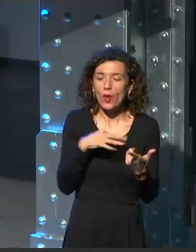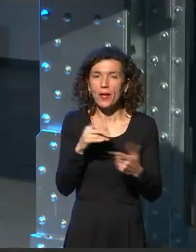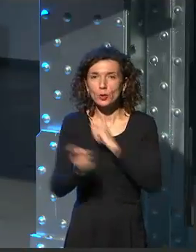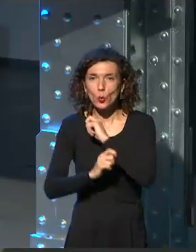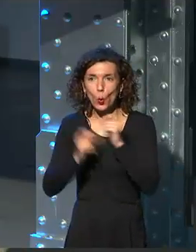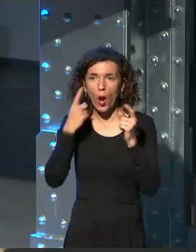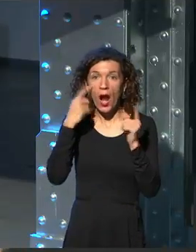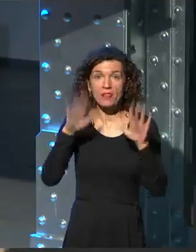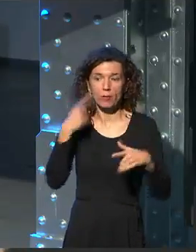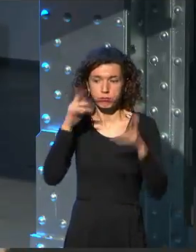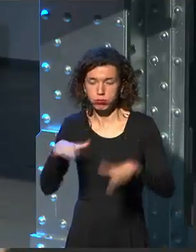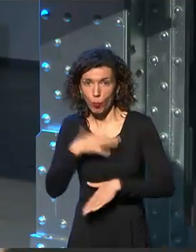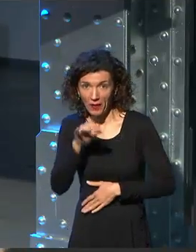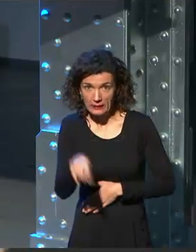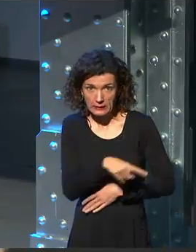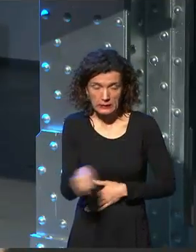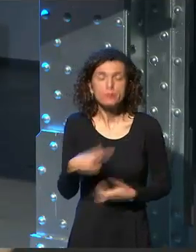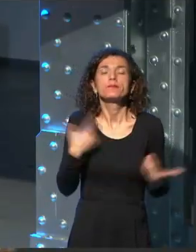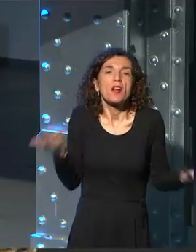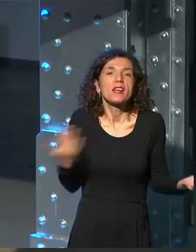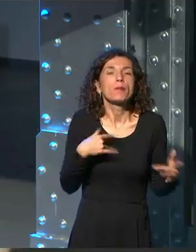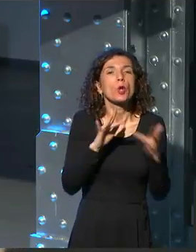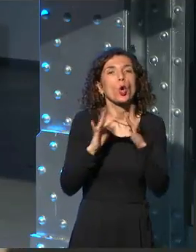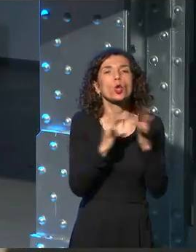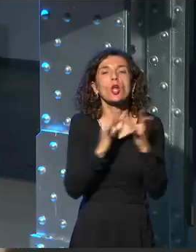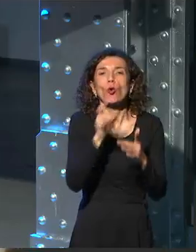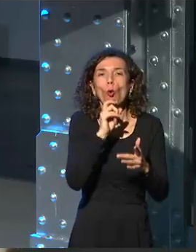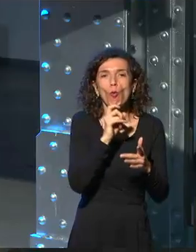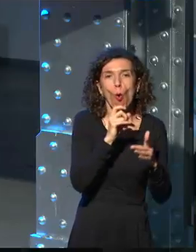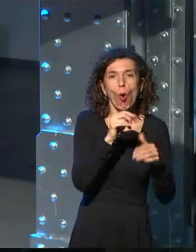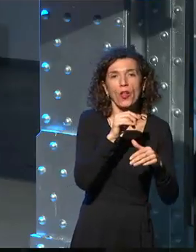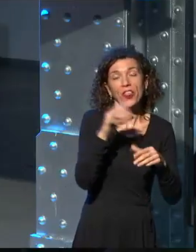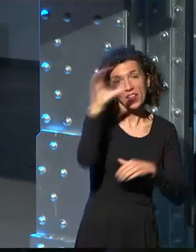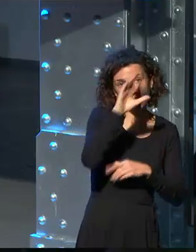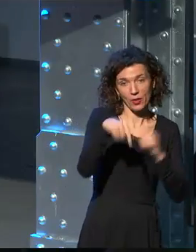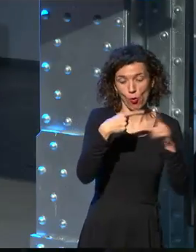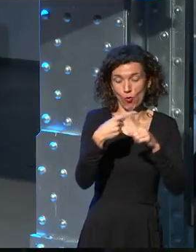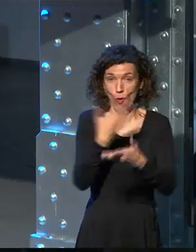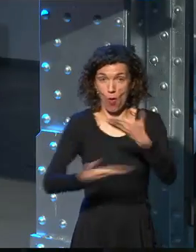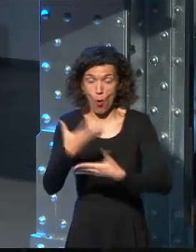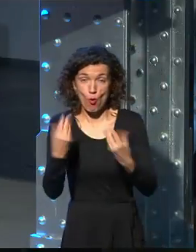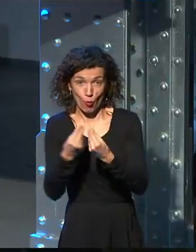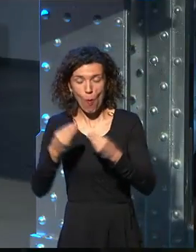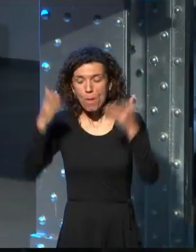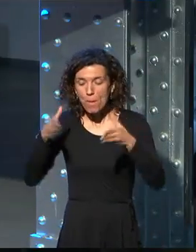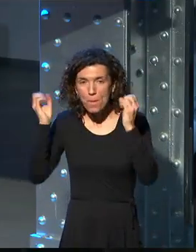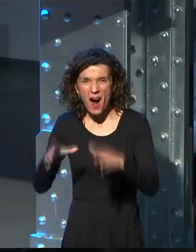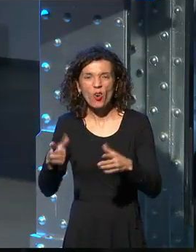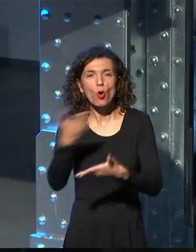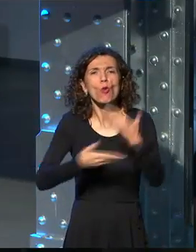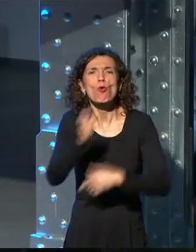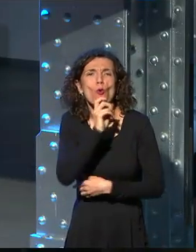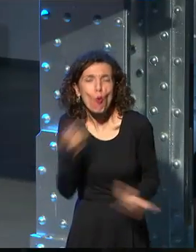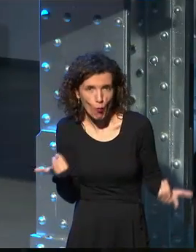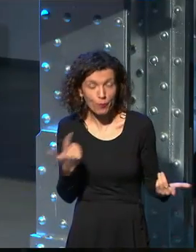trucos? ¿Cómo fue esa relación entre científicos y magos? Bueno, nosotros tuvimos la